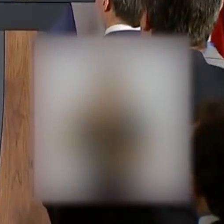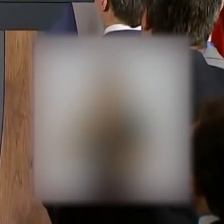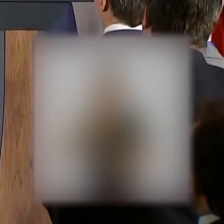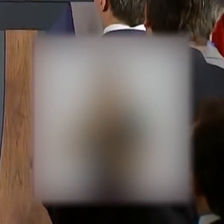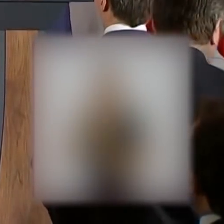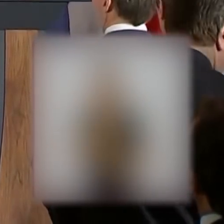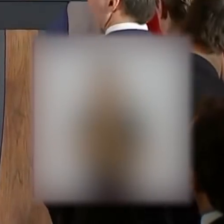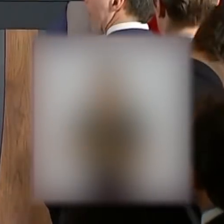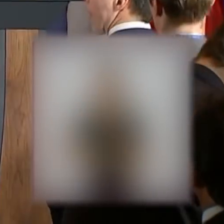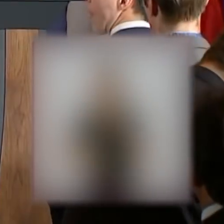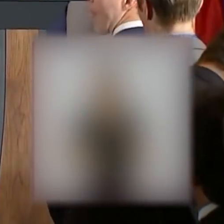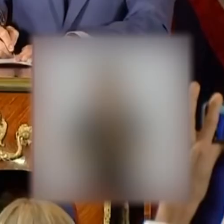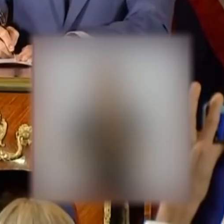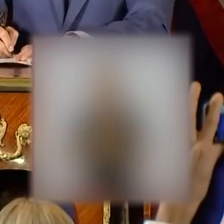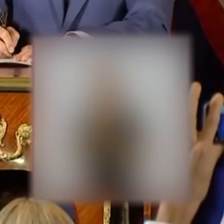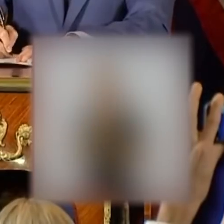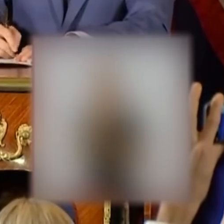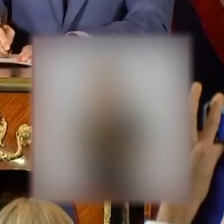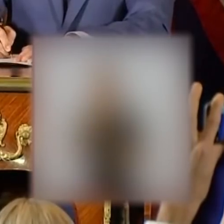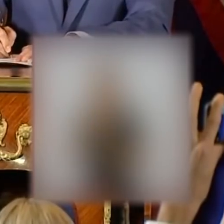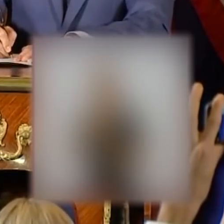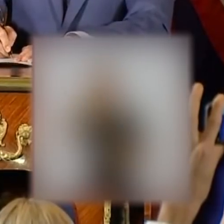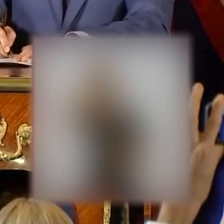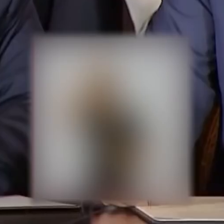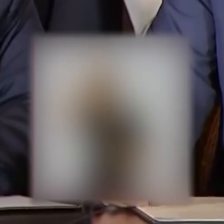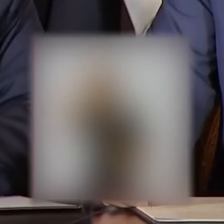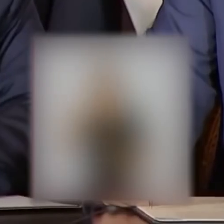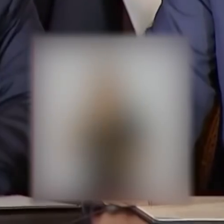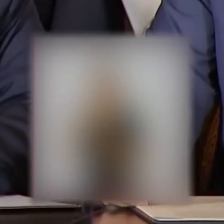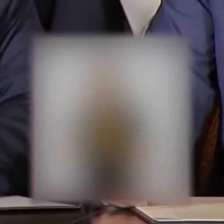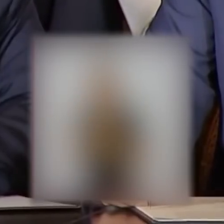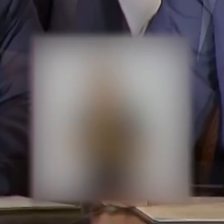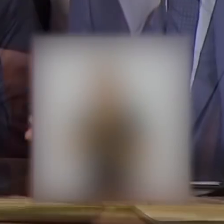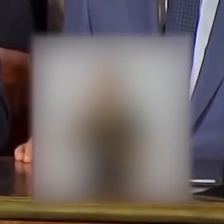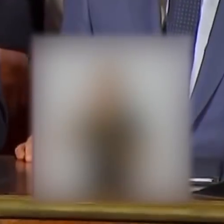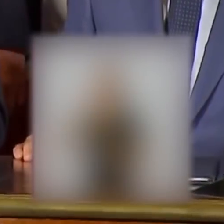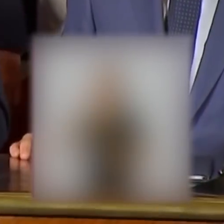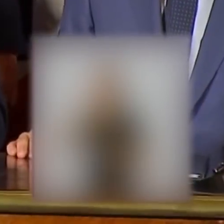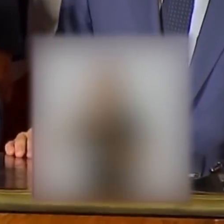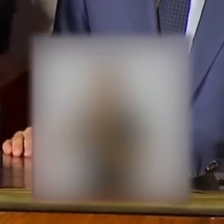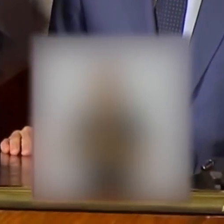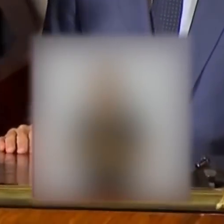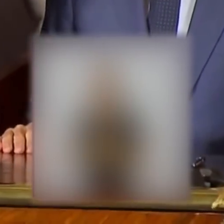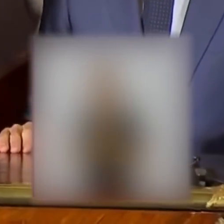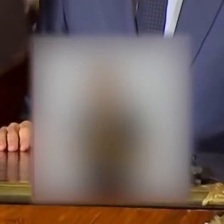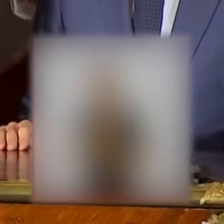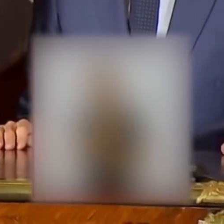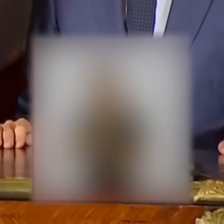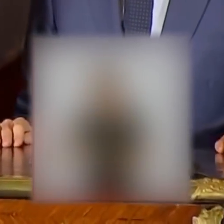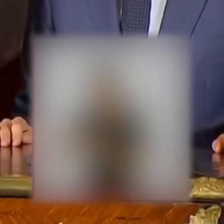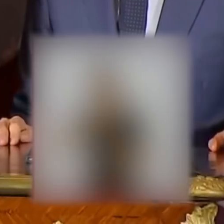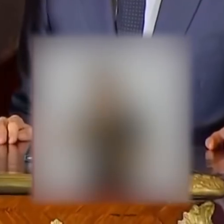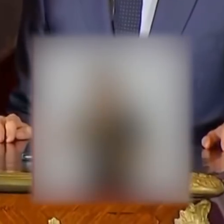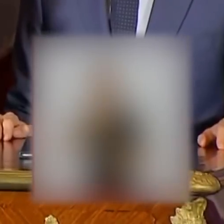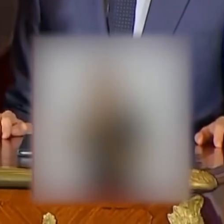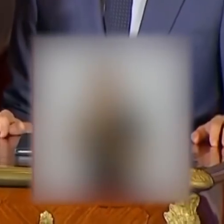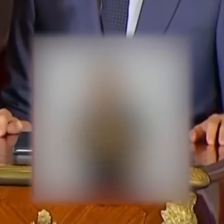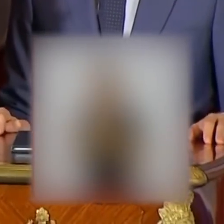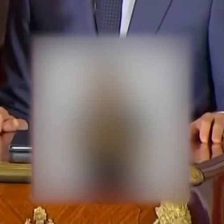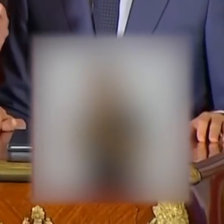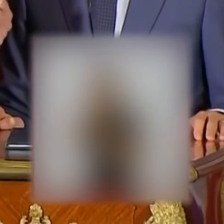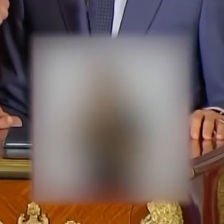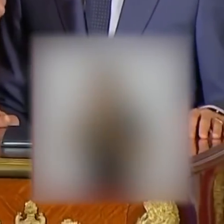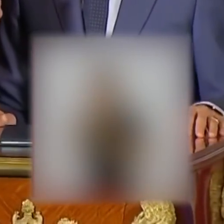los presidentes de México, Enrique Peña Nieto, de Estados Unidos, Donald Trump, y el primer ministro de Canadá, Justin Trudeau, firmaron